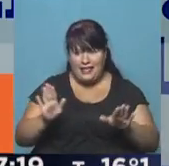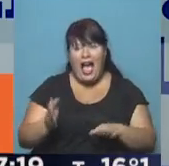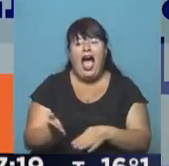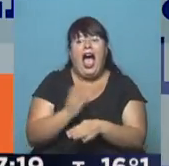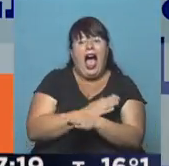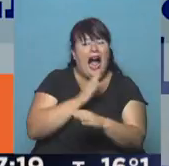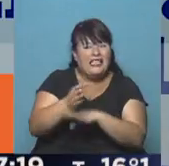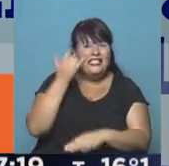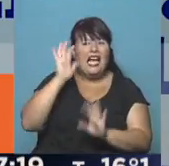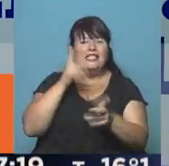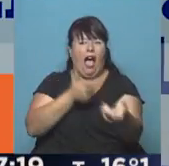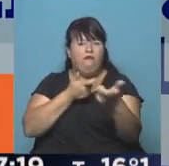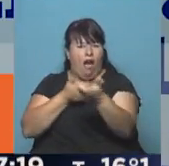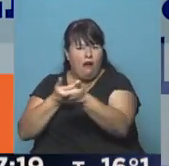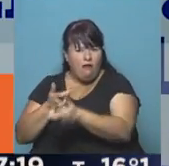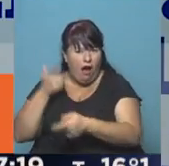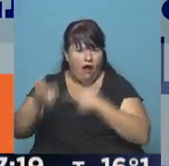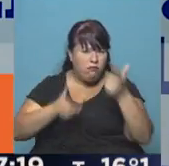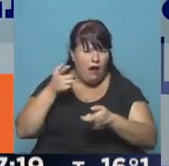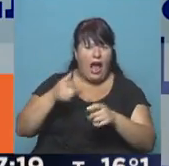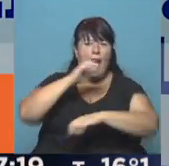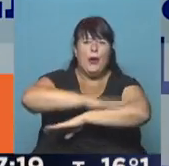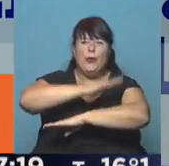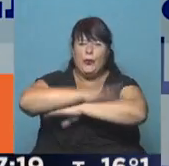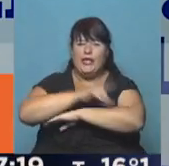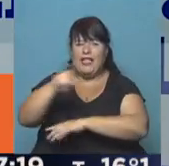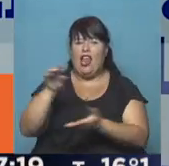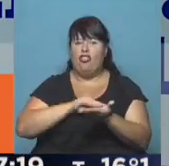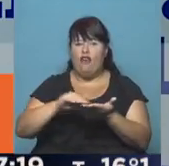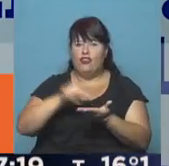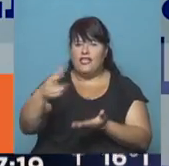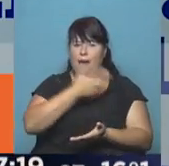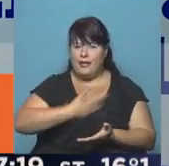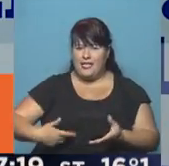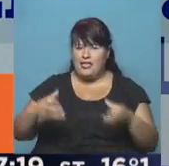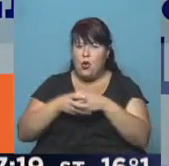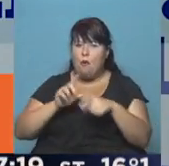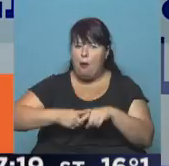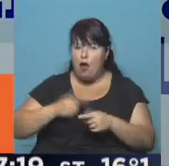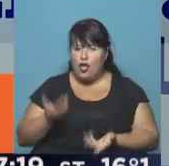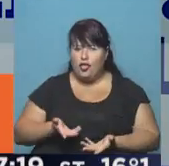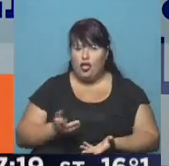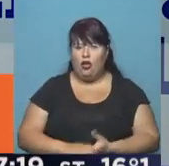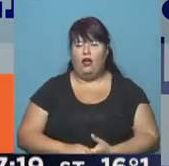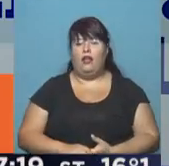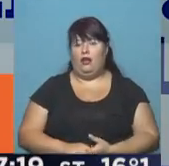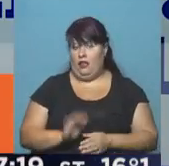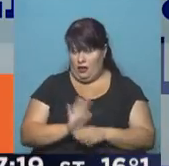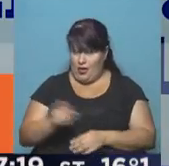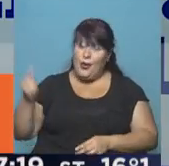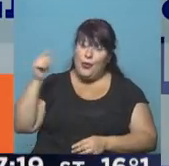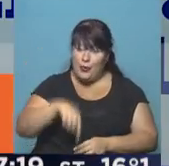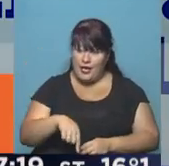Antes de entrar ya estaban disparando a las ventanas de la oficina de la presidencia del partido. Es decir,